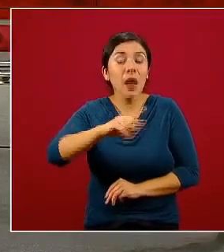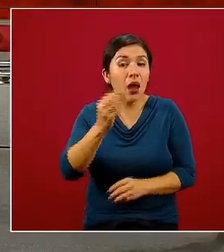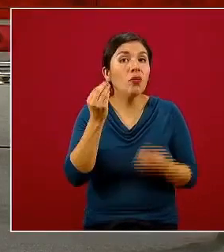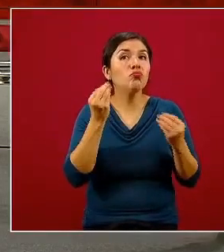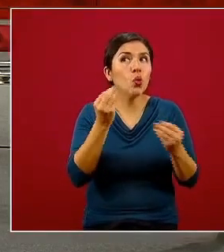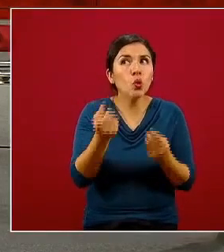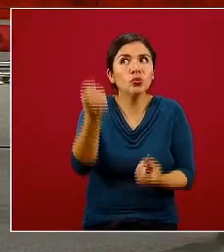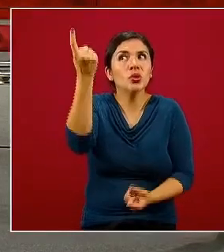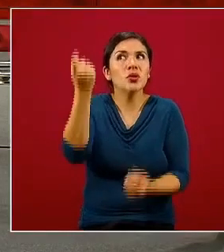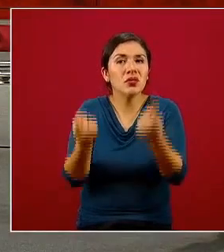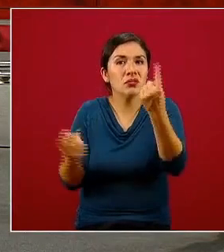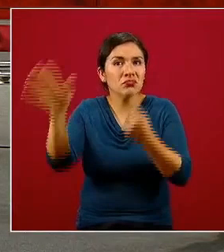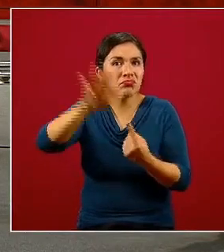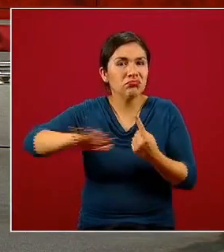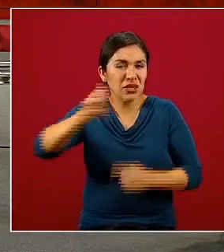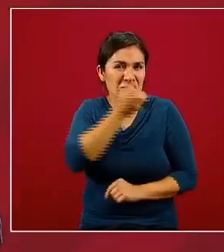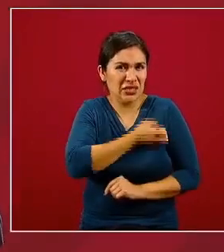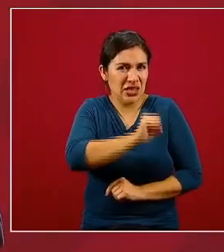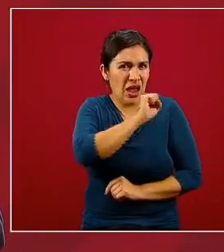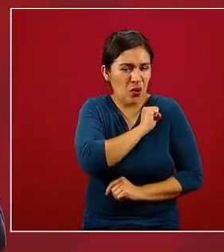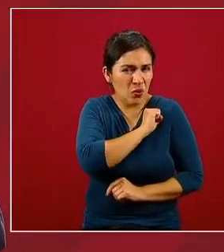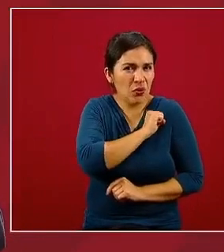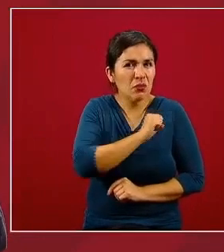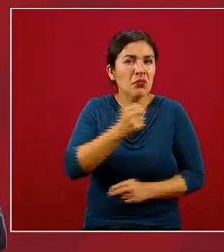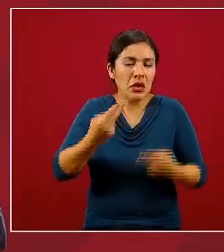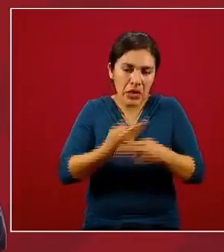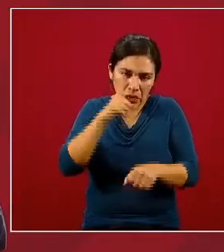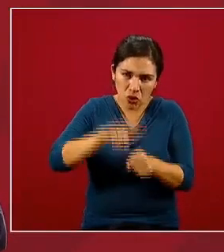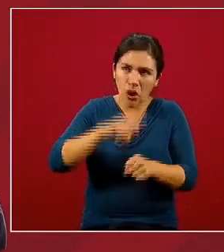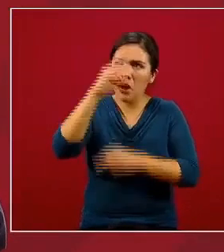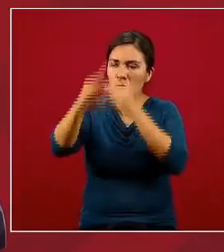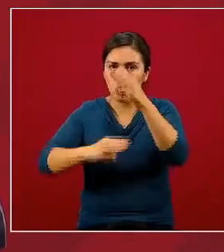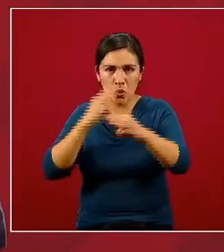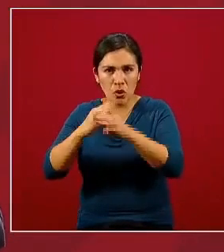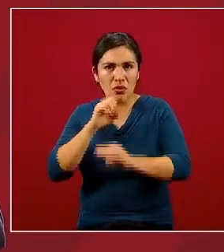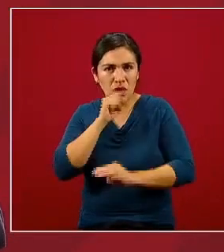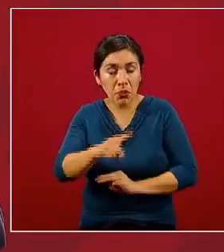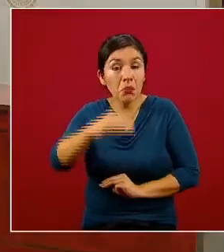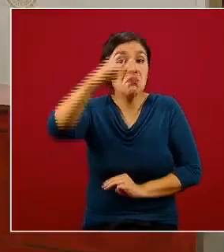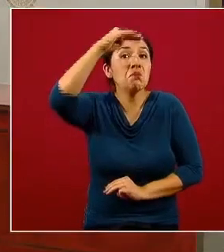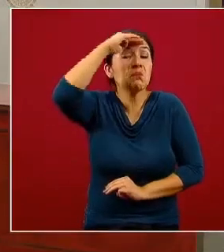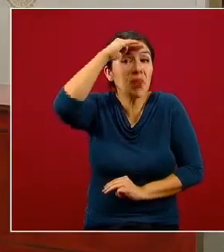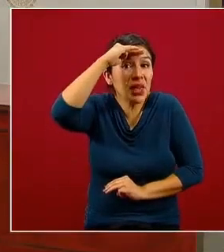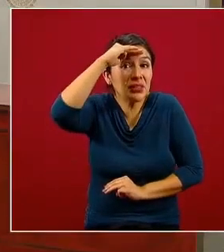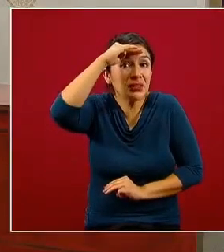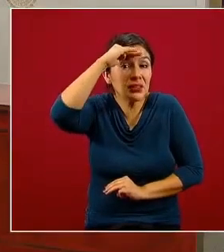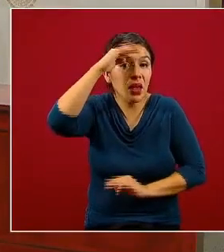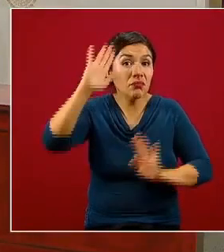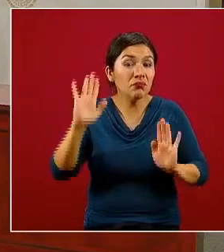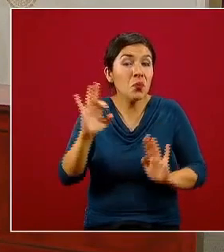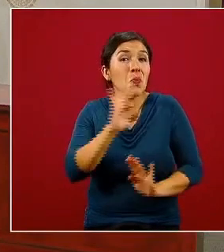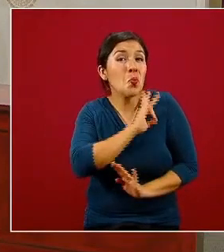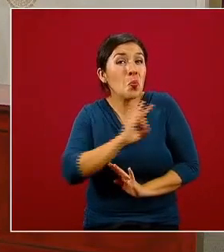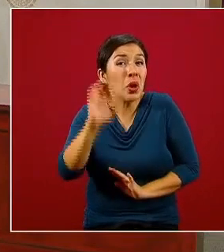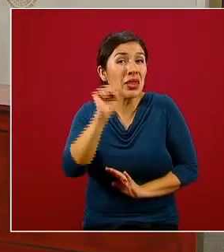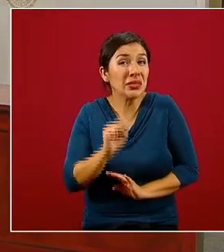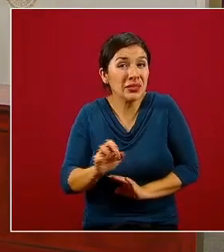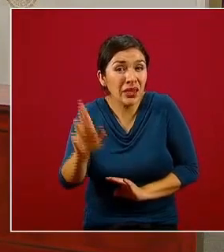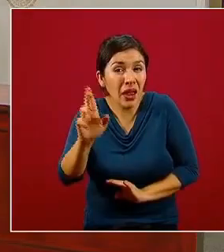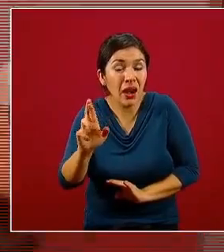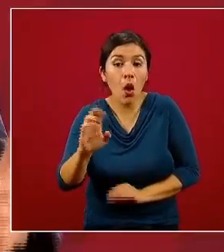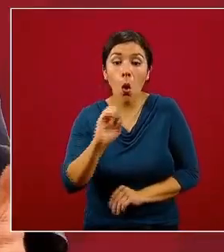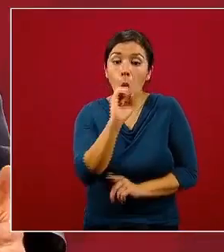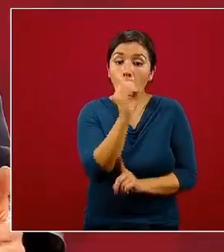muchos miembros de la comunidad de salud pública nacional y global pensamos que es probable que